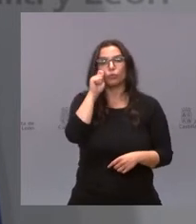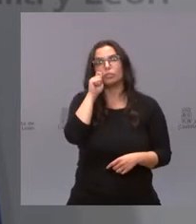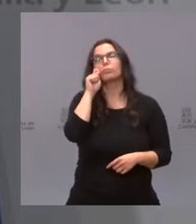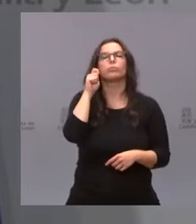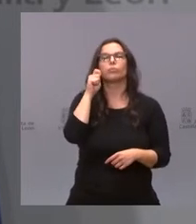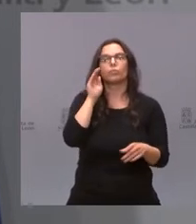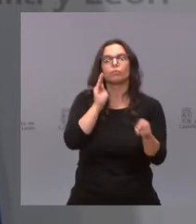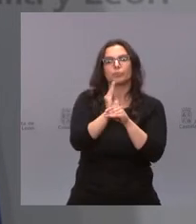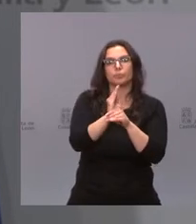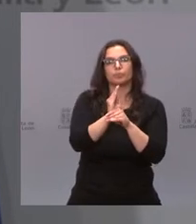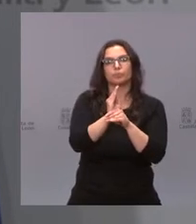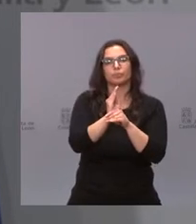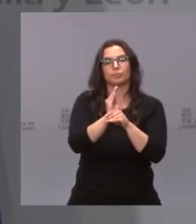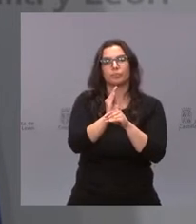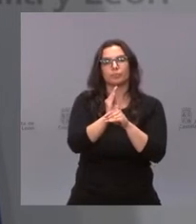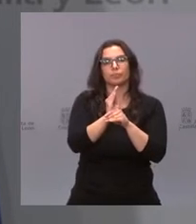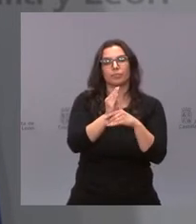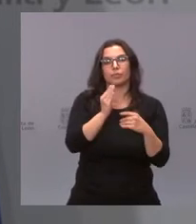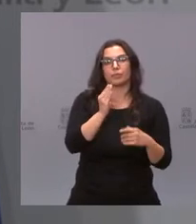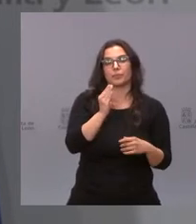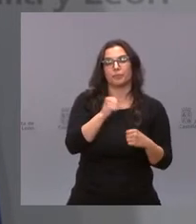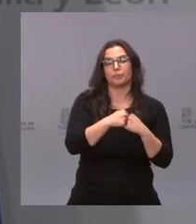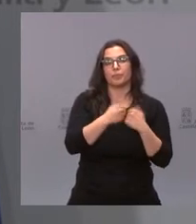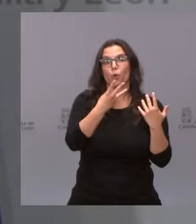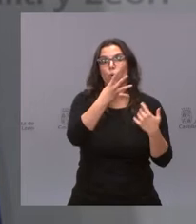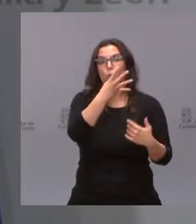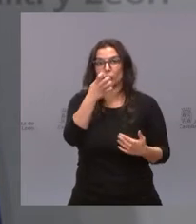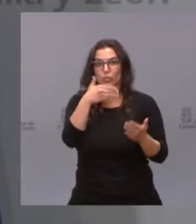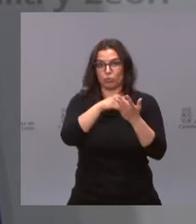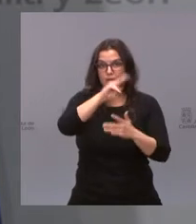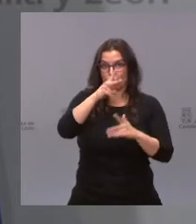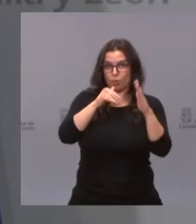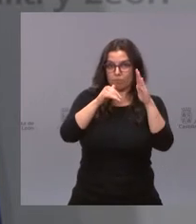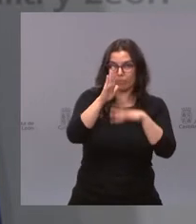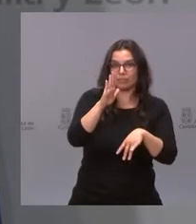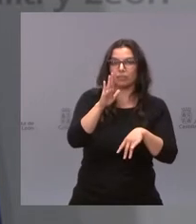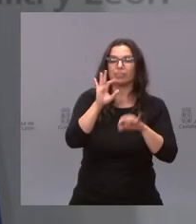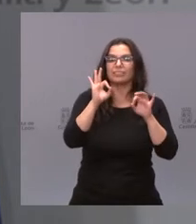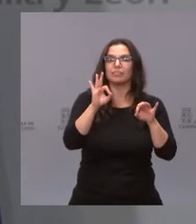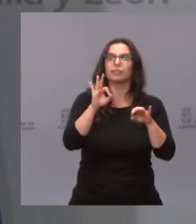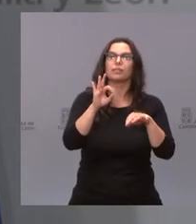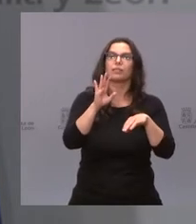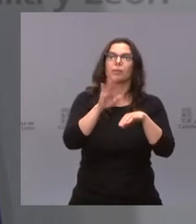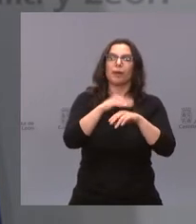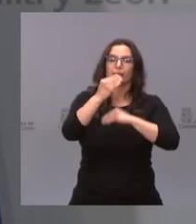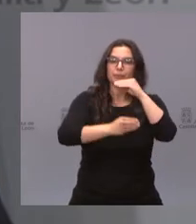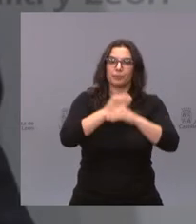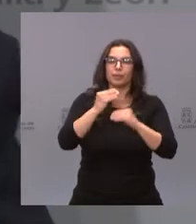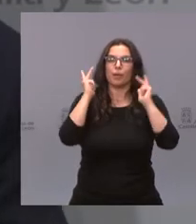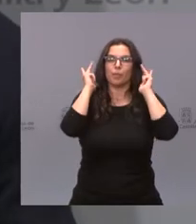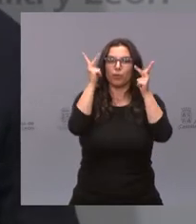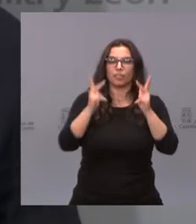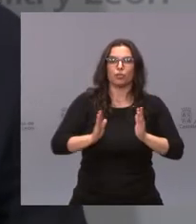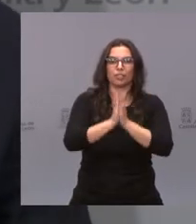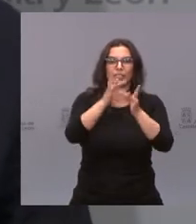una inversión superior a los 400.000 euros para actuaciones en el monasterio de Santa María,